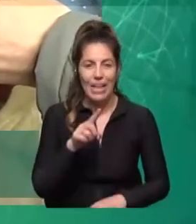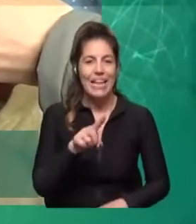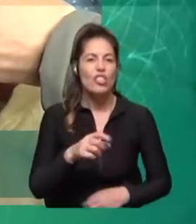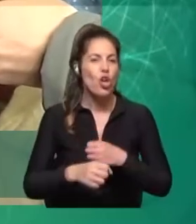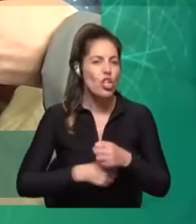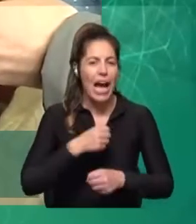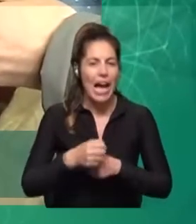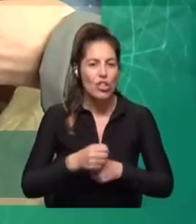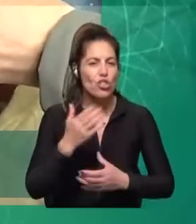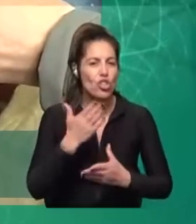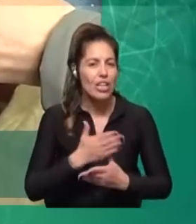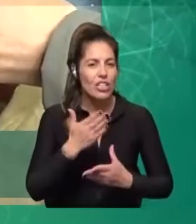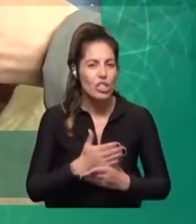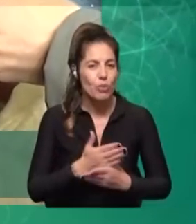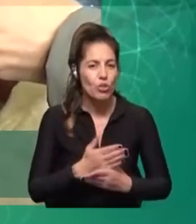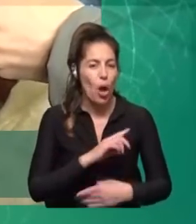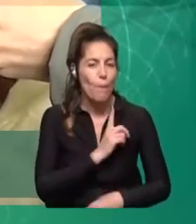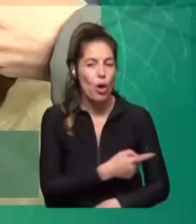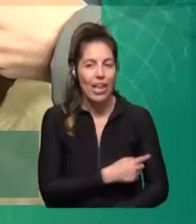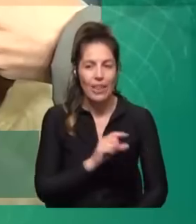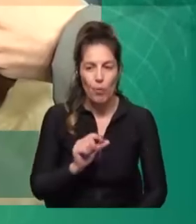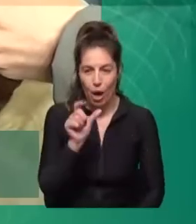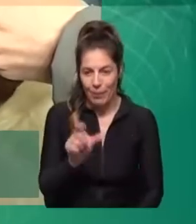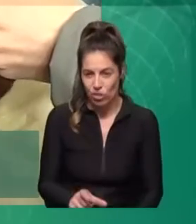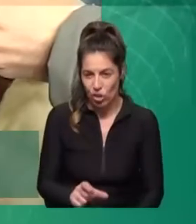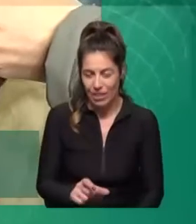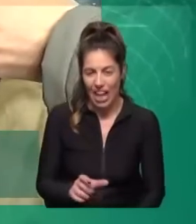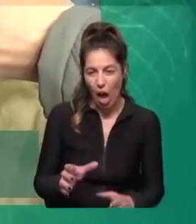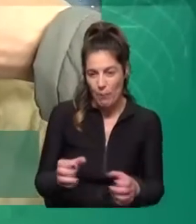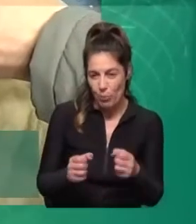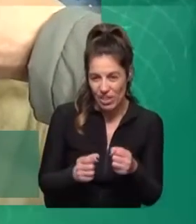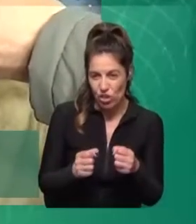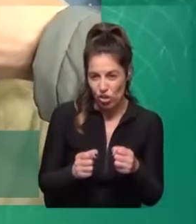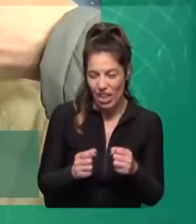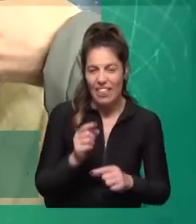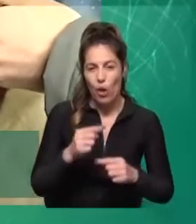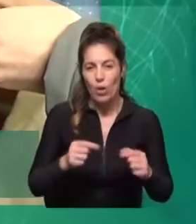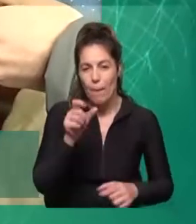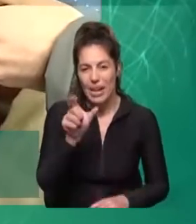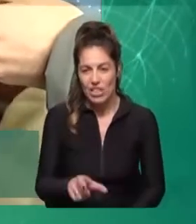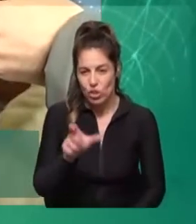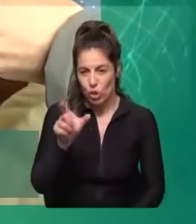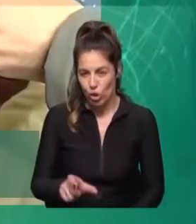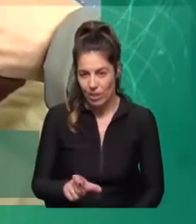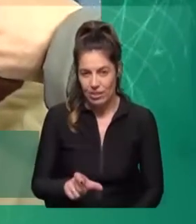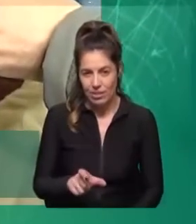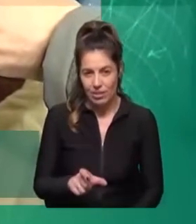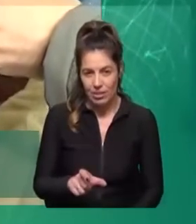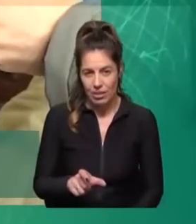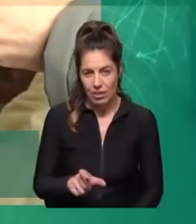estuvieron en el poder de unos muy pocos que hubo una especie de apropiación de algunas pocas personas que